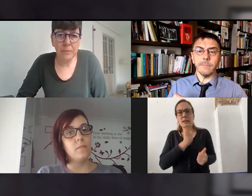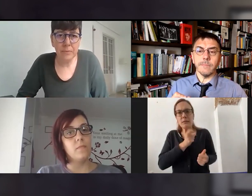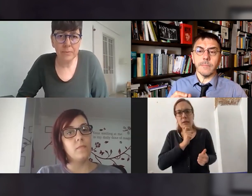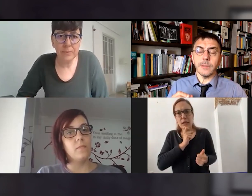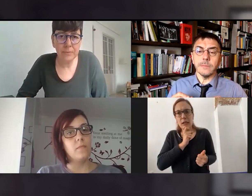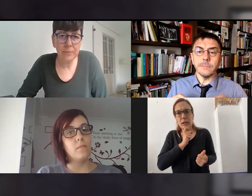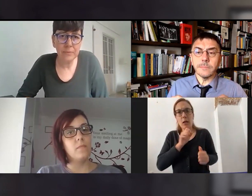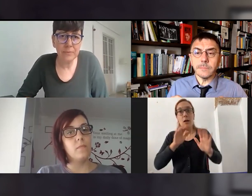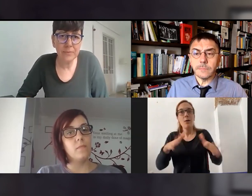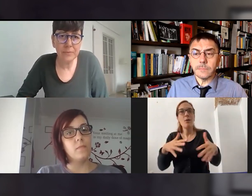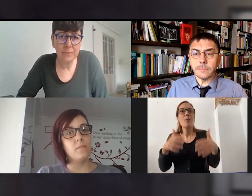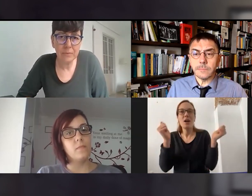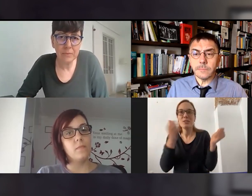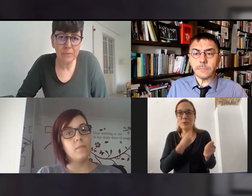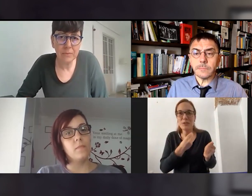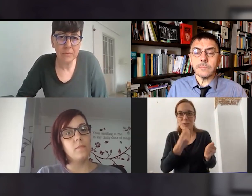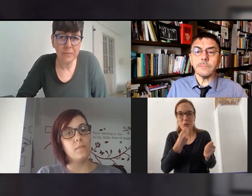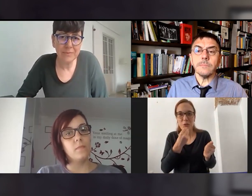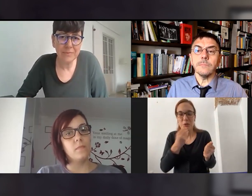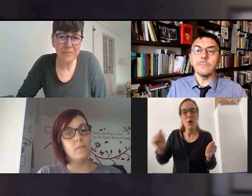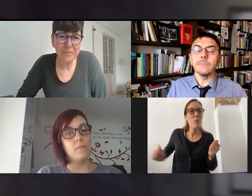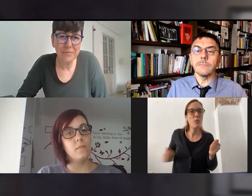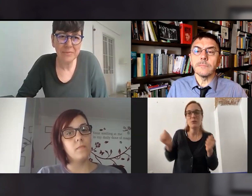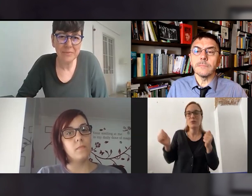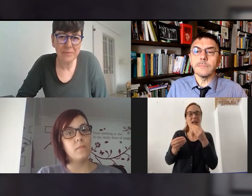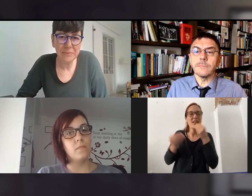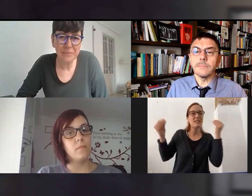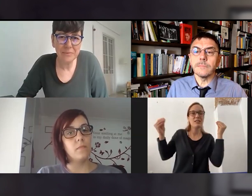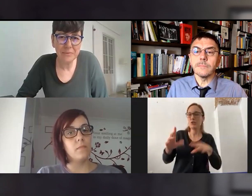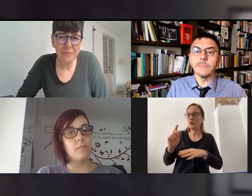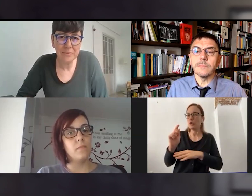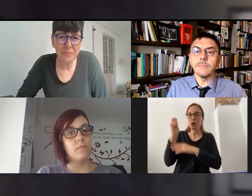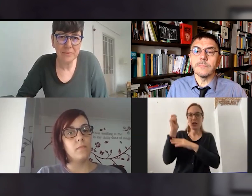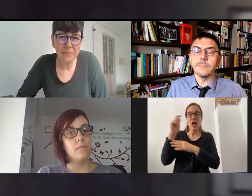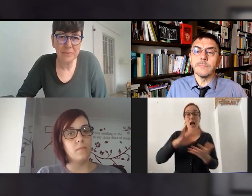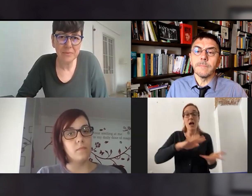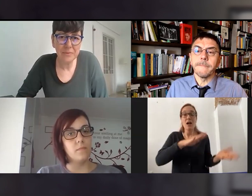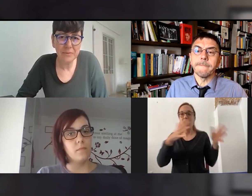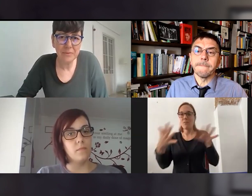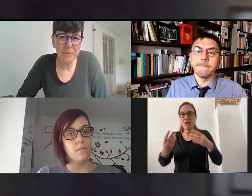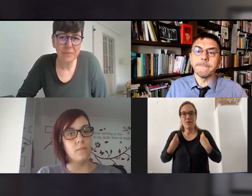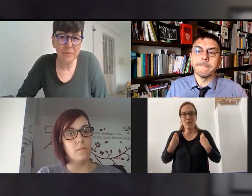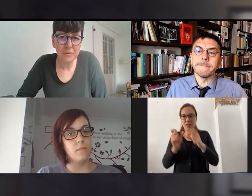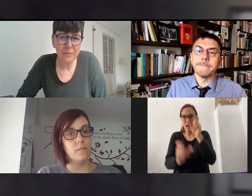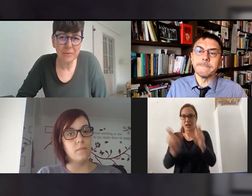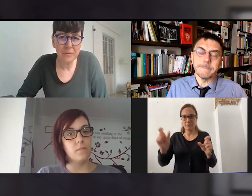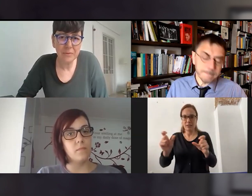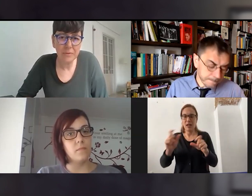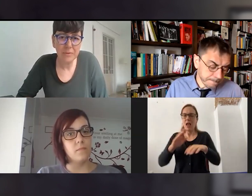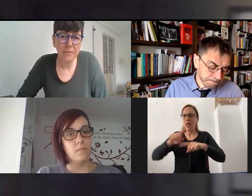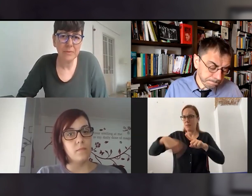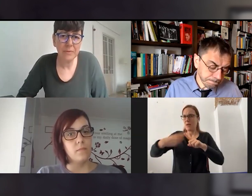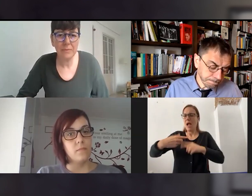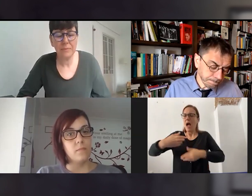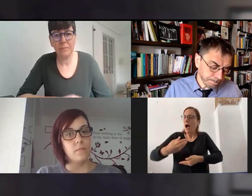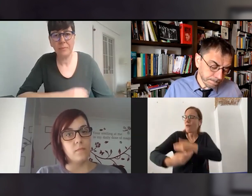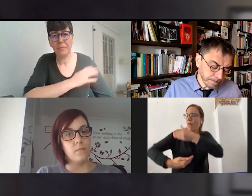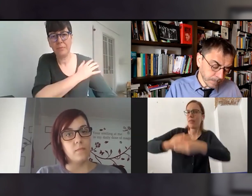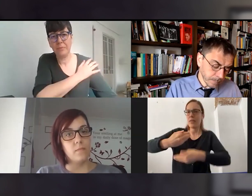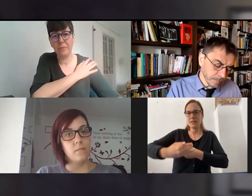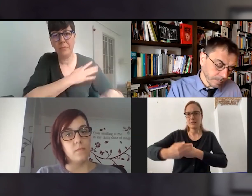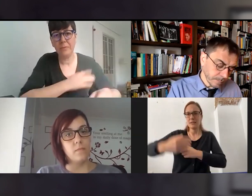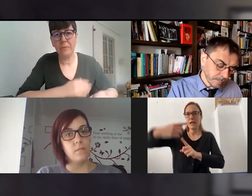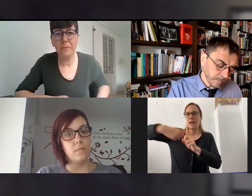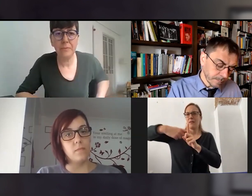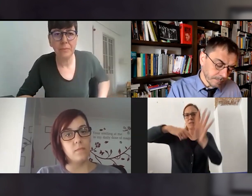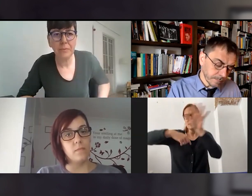histórica, tenemos la oportunidad de cambiar la vida de la gente. Y creo que además se están logrando enormes avances, tanto a nivel estatal como a nivel municipal. Y se pueden